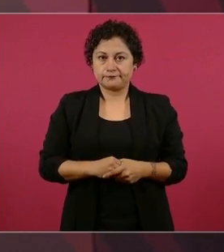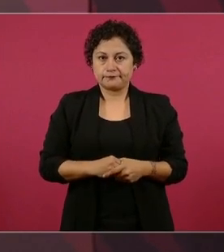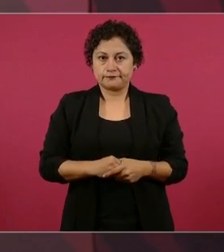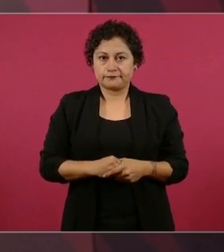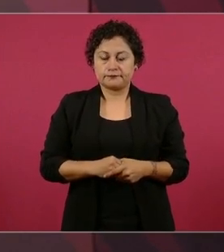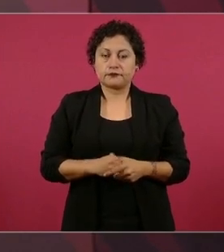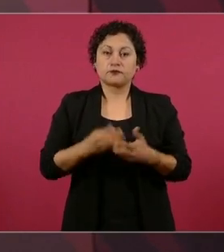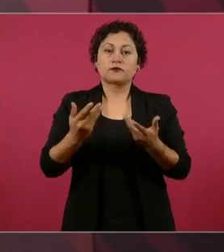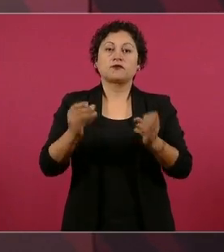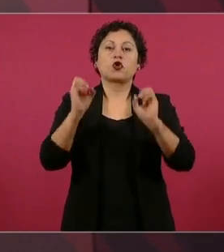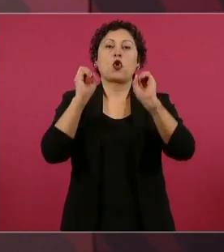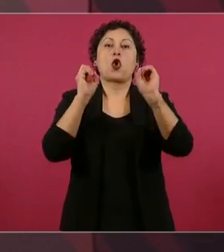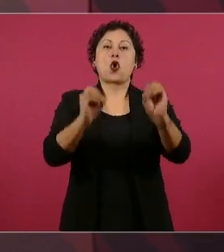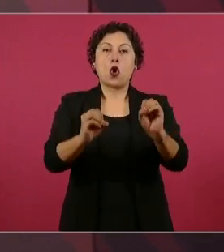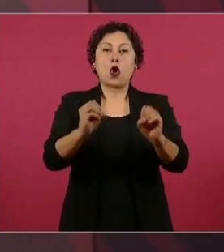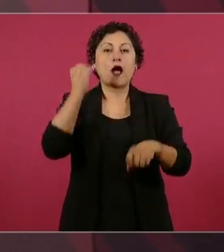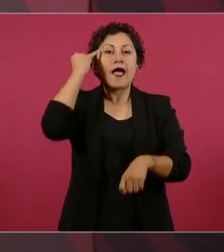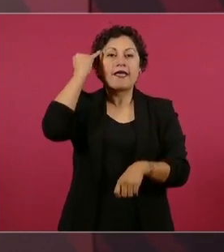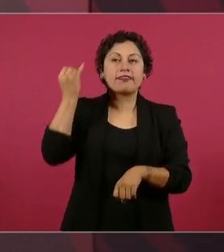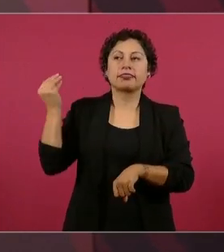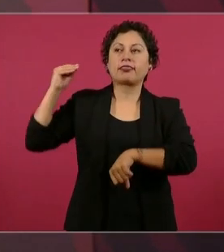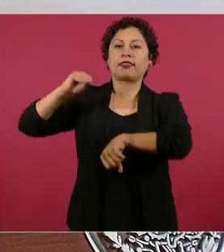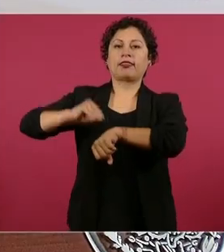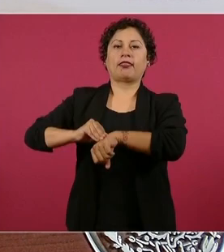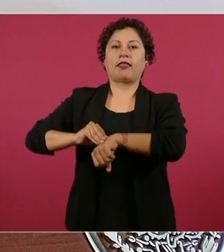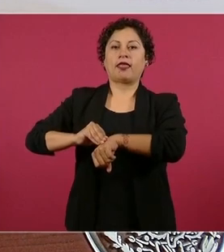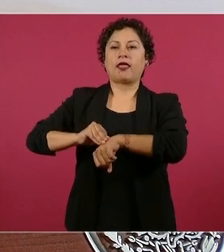ni carga ideológica,